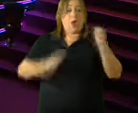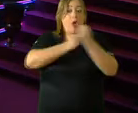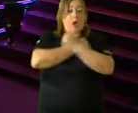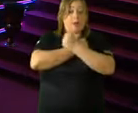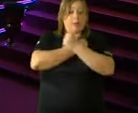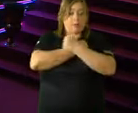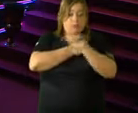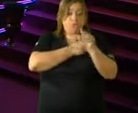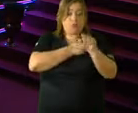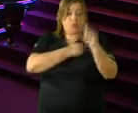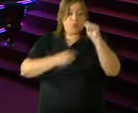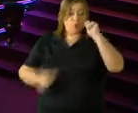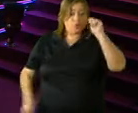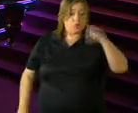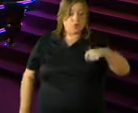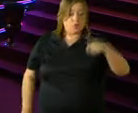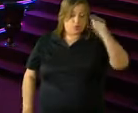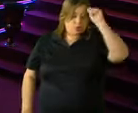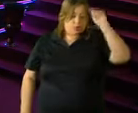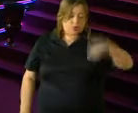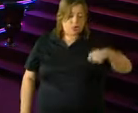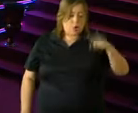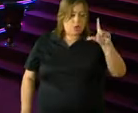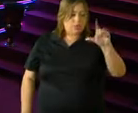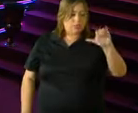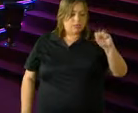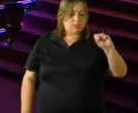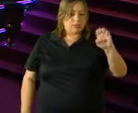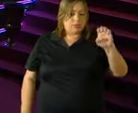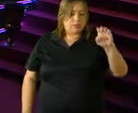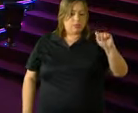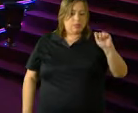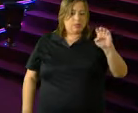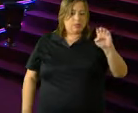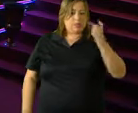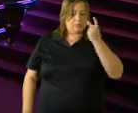tío, ¿verdad? Pero usted es otro tío, porque mire cómo está, vale, vale.